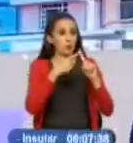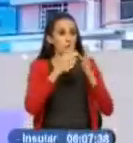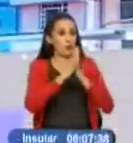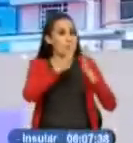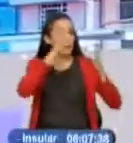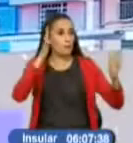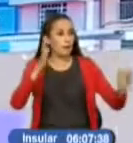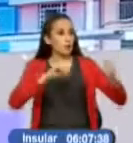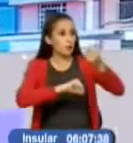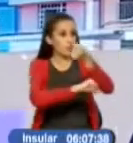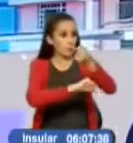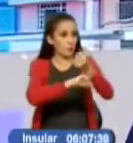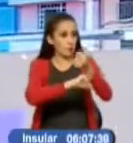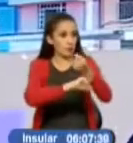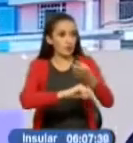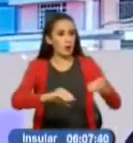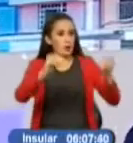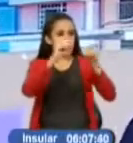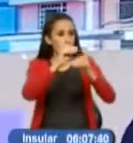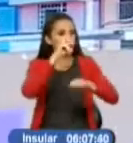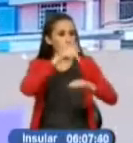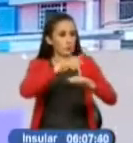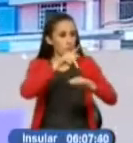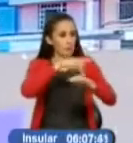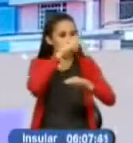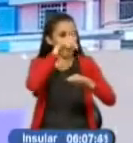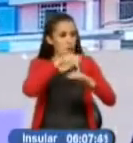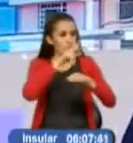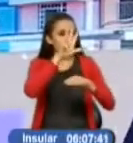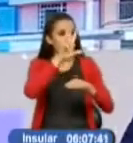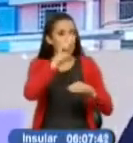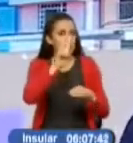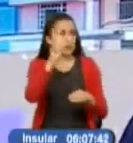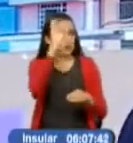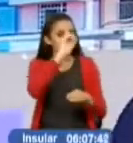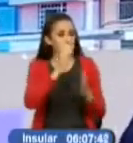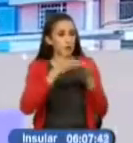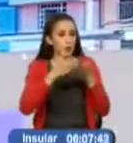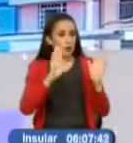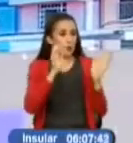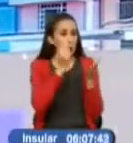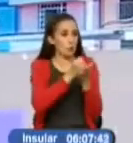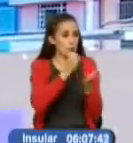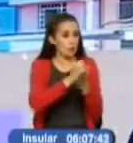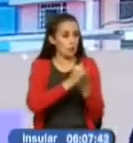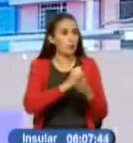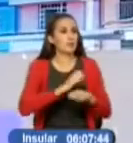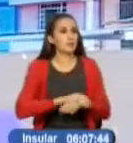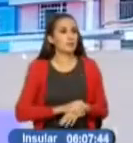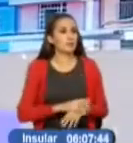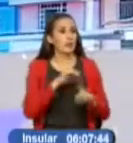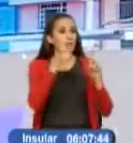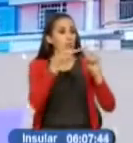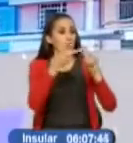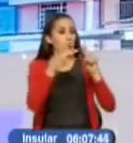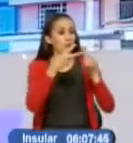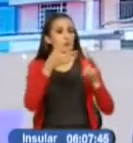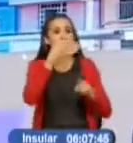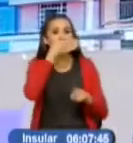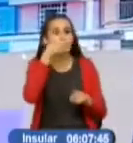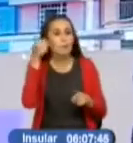y fortaleciendo la oferta ahora. 32% más de cupos y de carreras para este el evento. Dos,